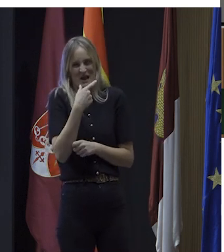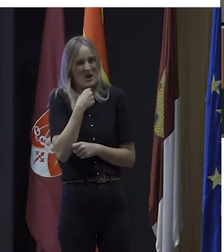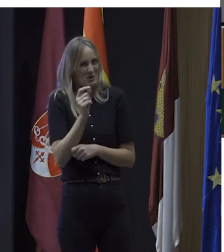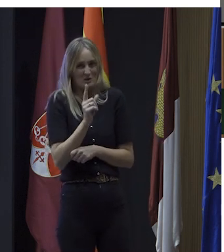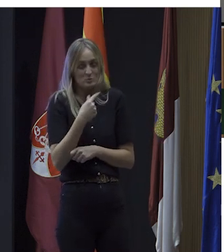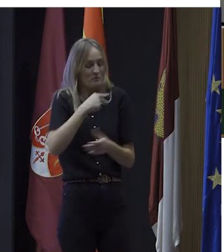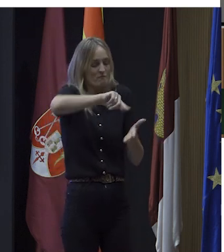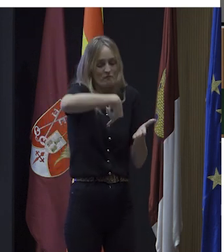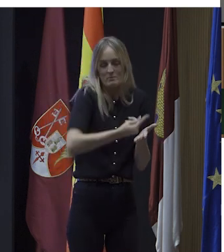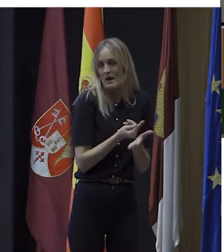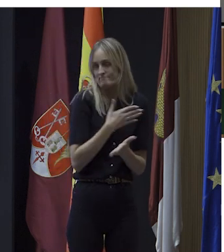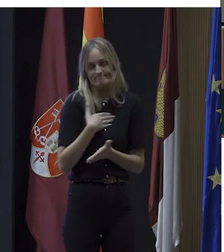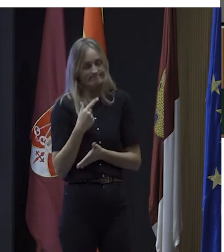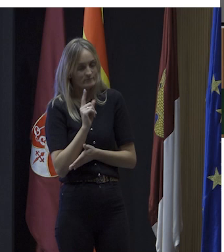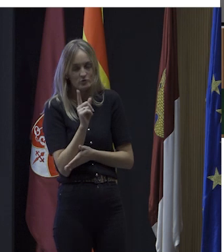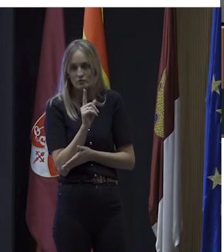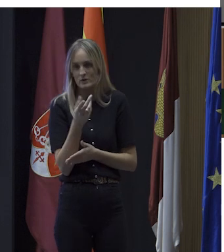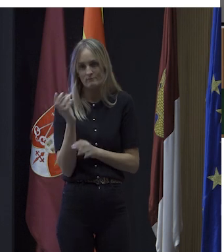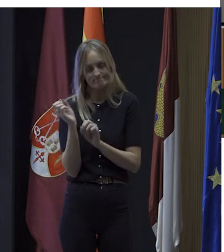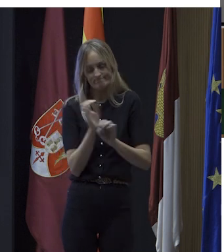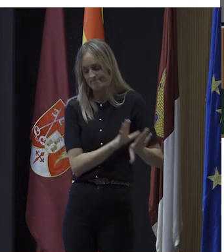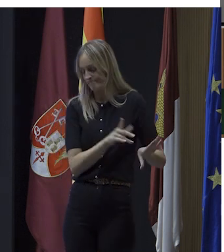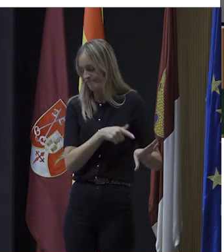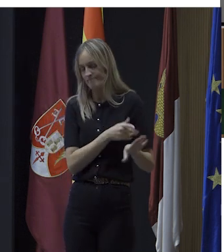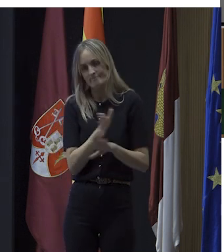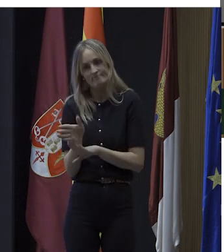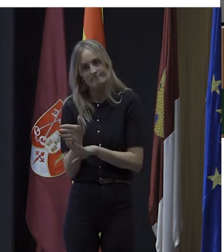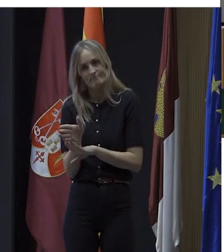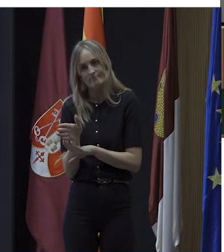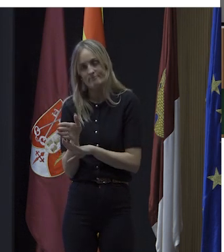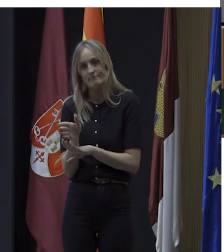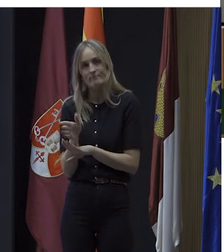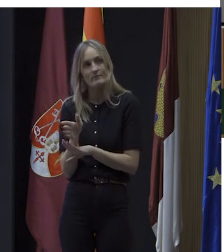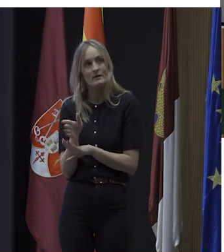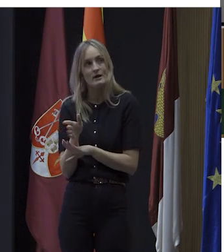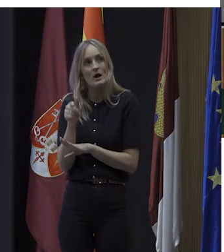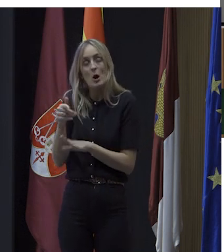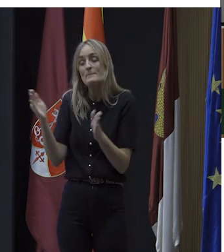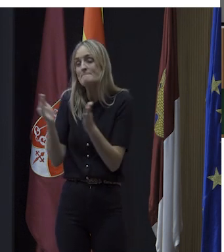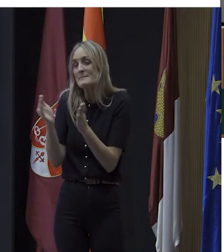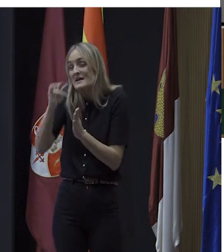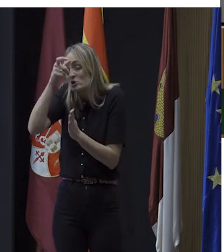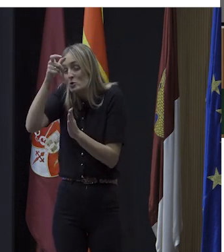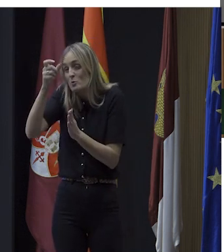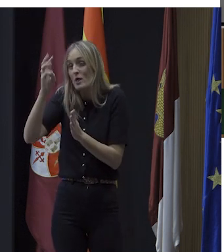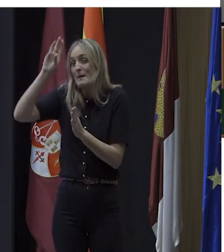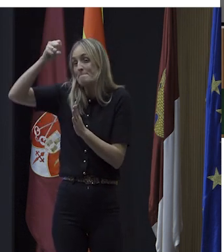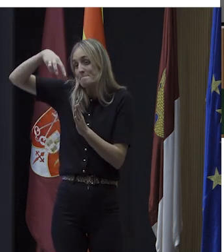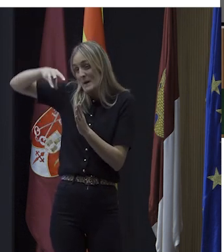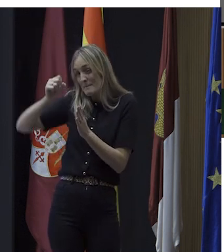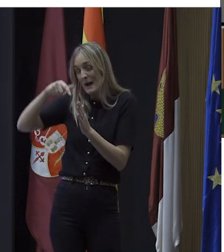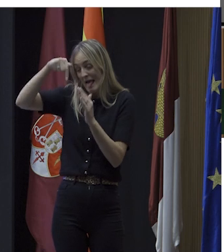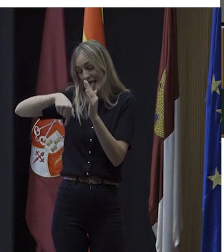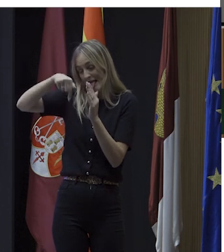no firmarlo y renunciar a eso y acabó en un pequeño pueblecito de La Pampa, muy al